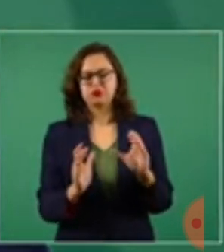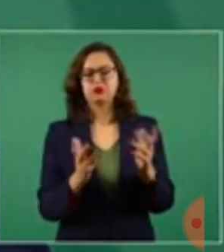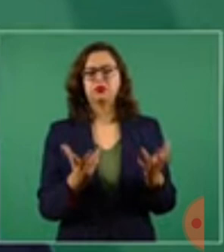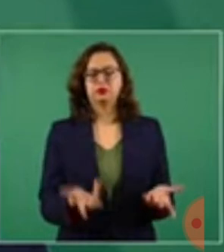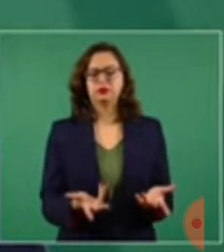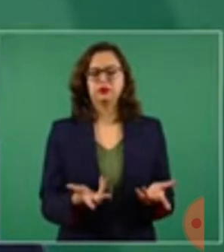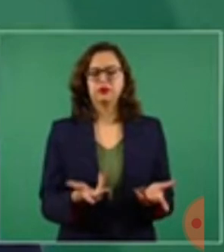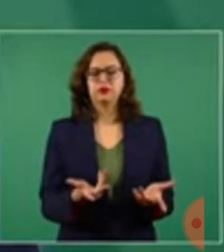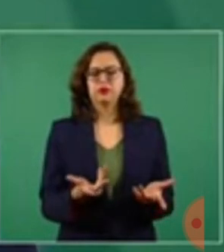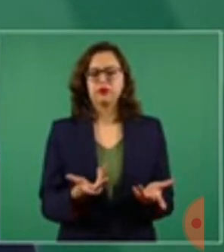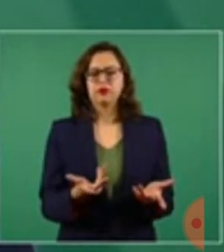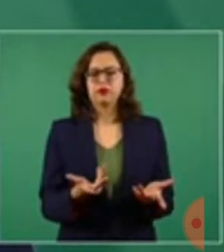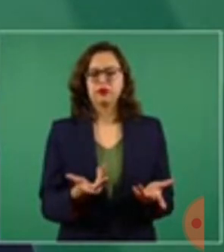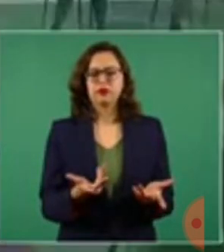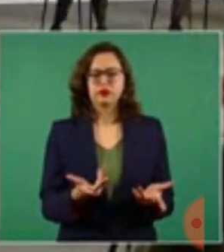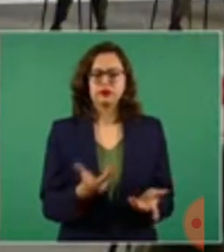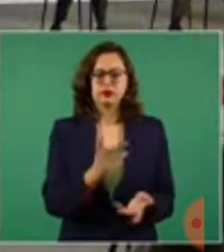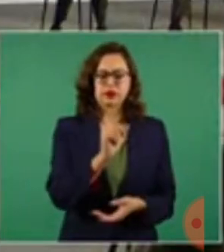mínimo de